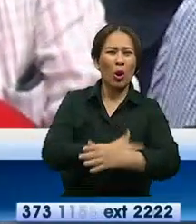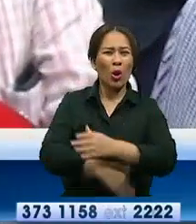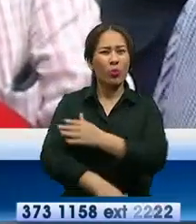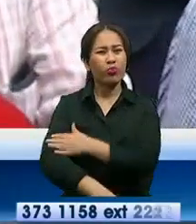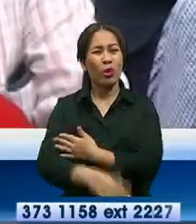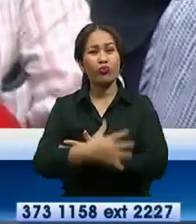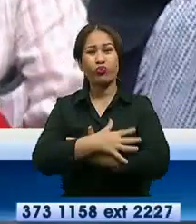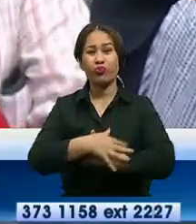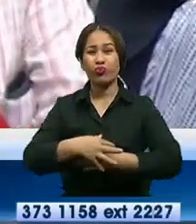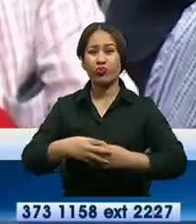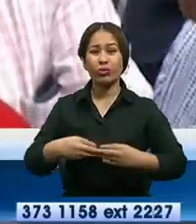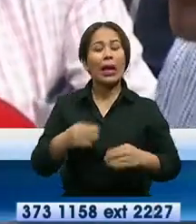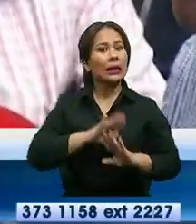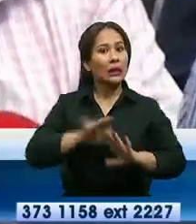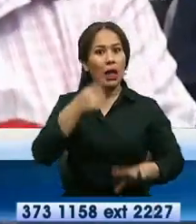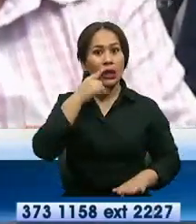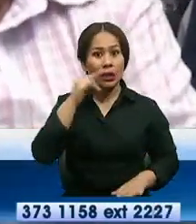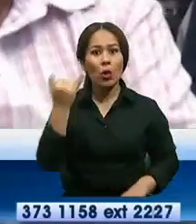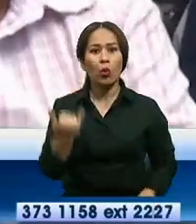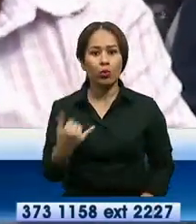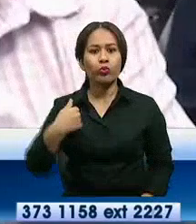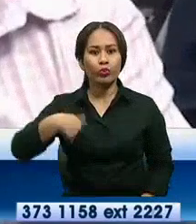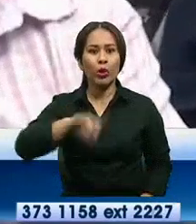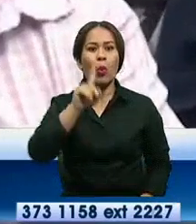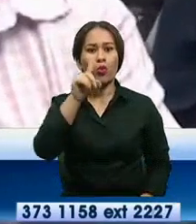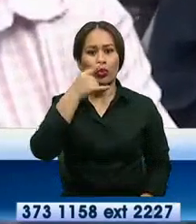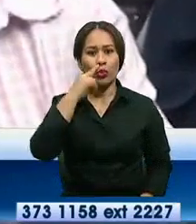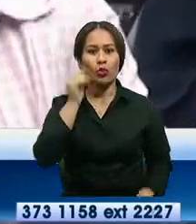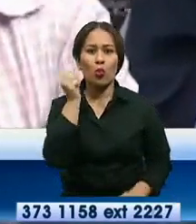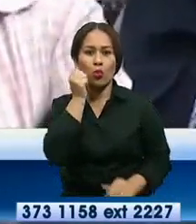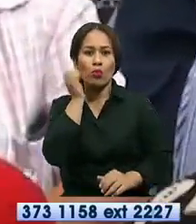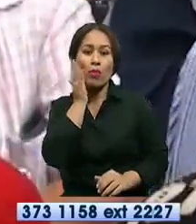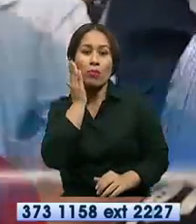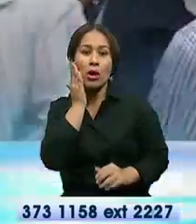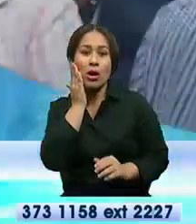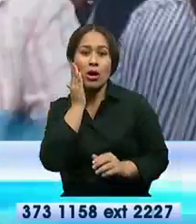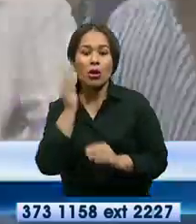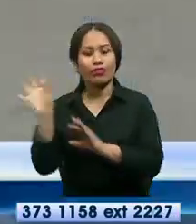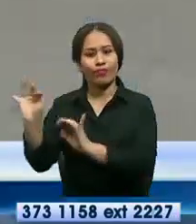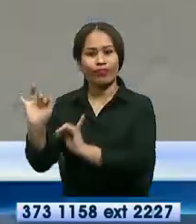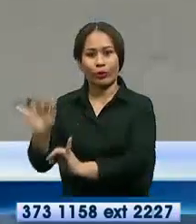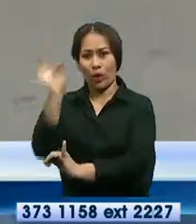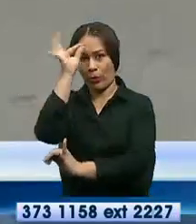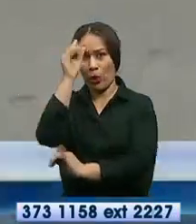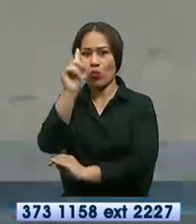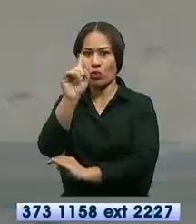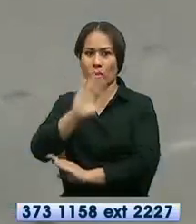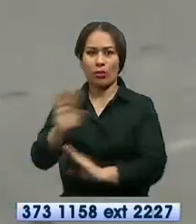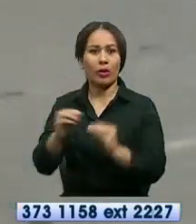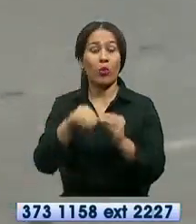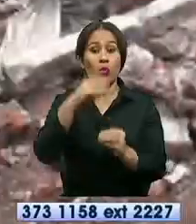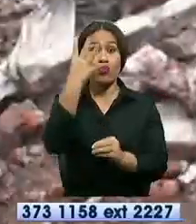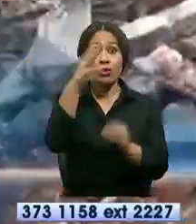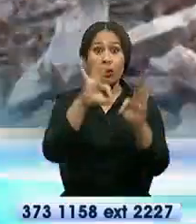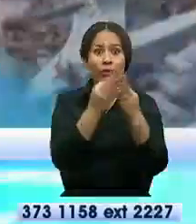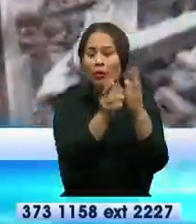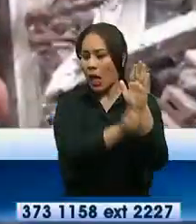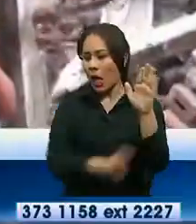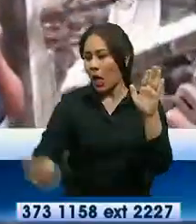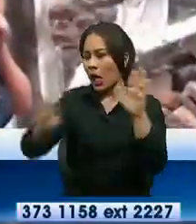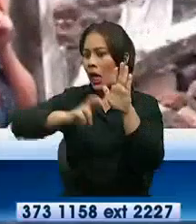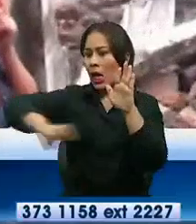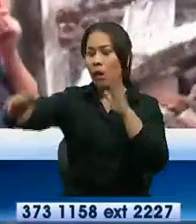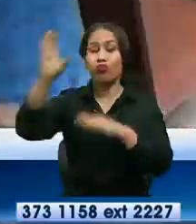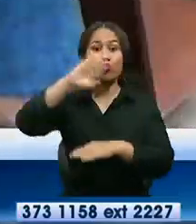están todos dados de alta, solo queda un niño que está con su mami en el hospital. Al menos 4 familias fueron evacuadas a